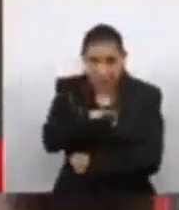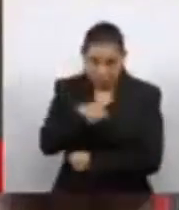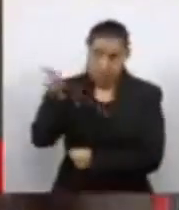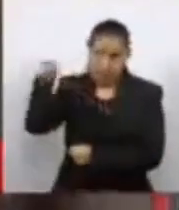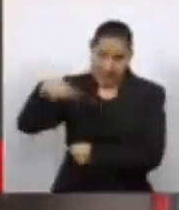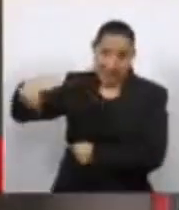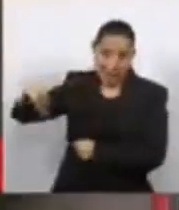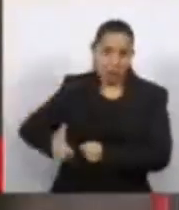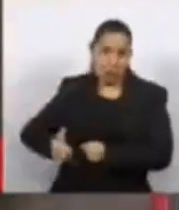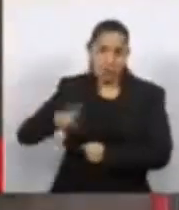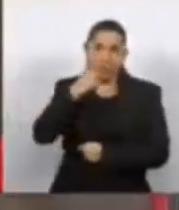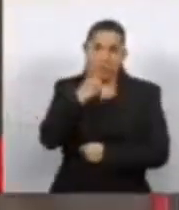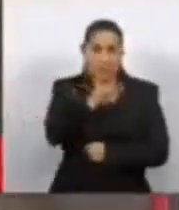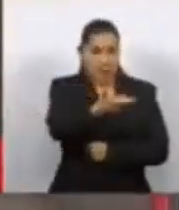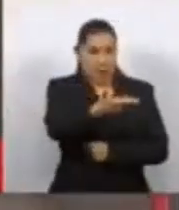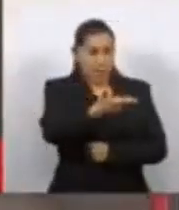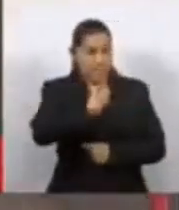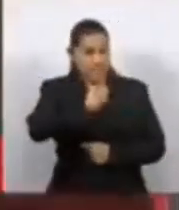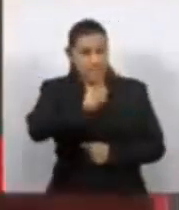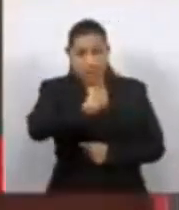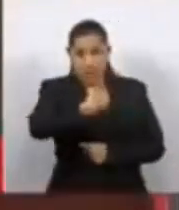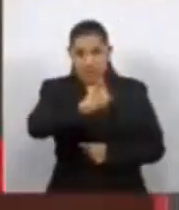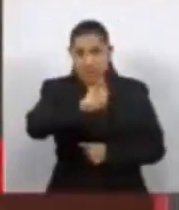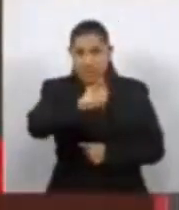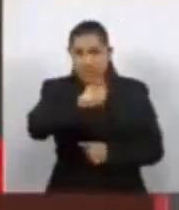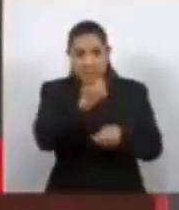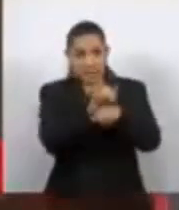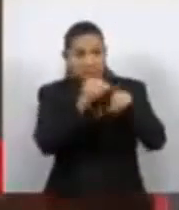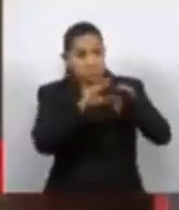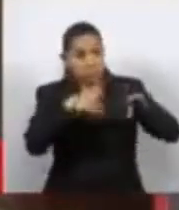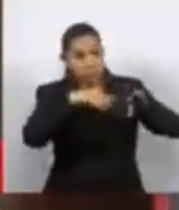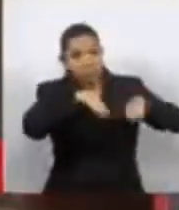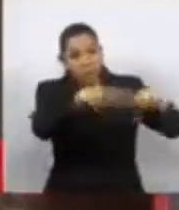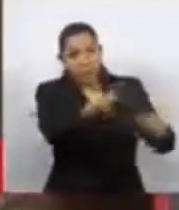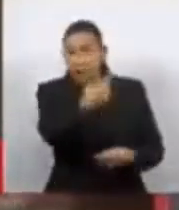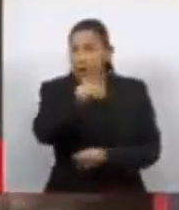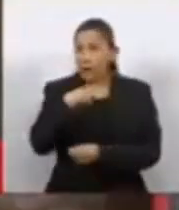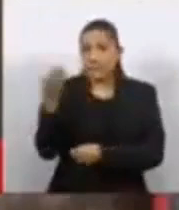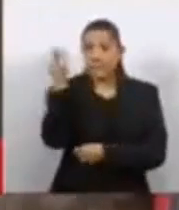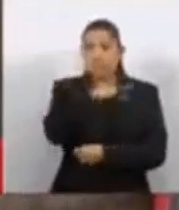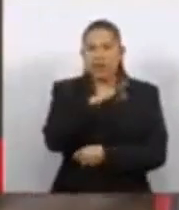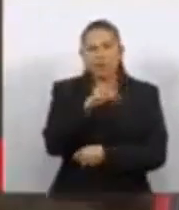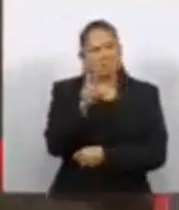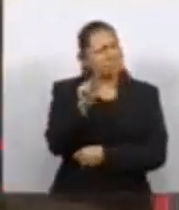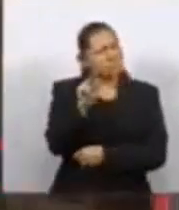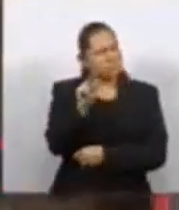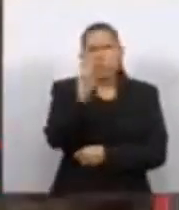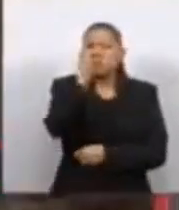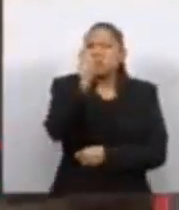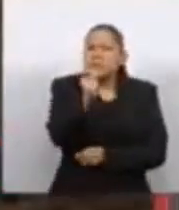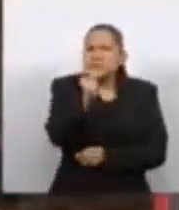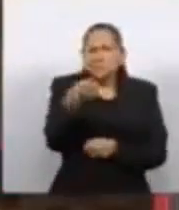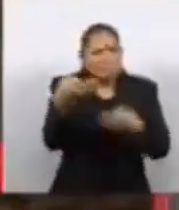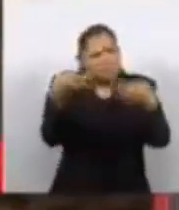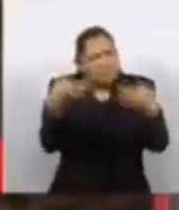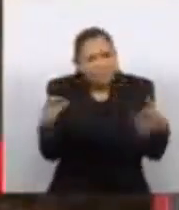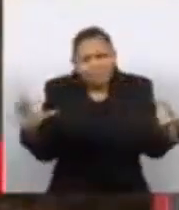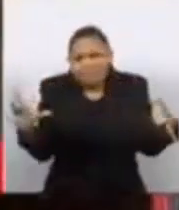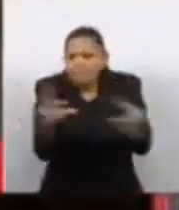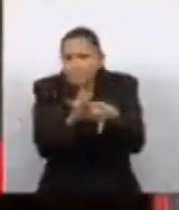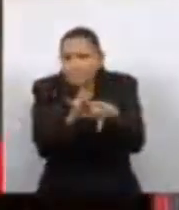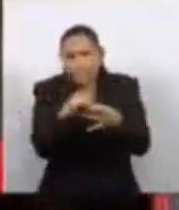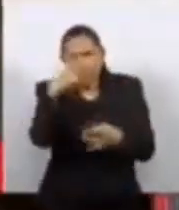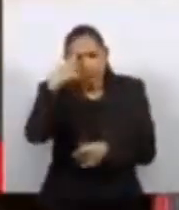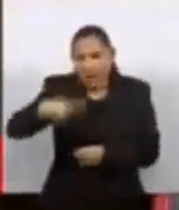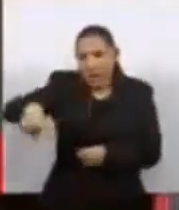es un acto de lealtad. Lealtad hacia quienes genuinamente votaron por un cambio. Como lo dijo el presidente